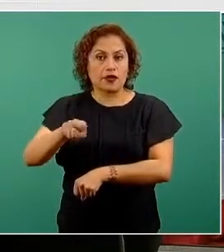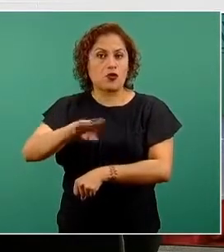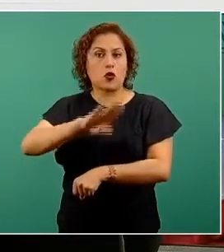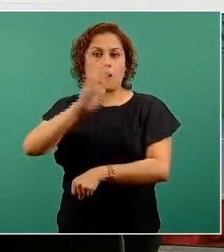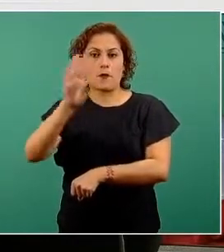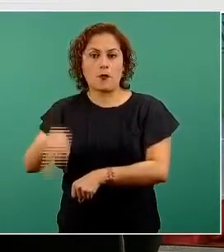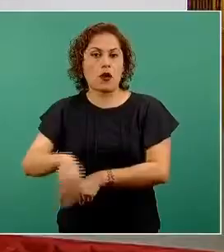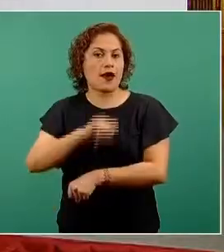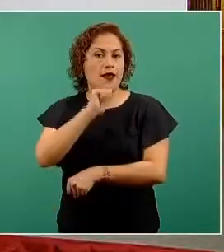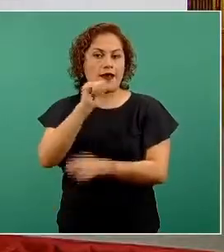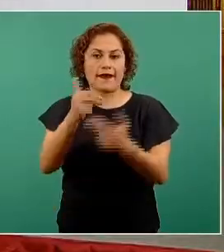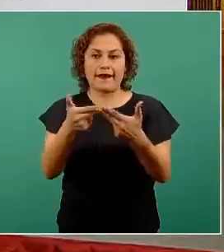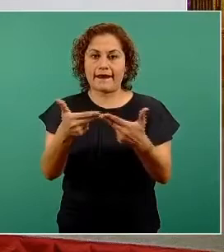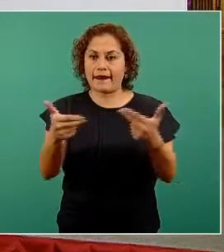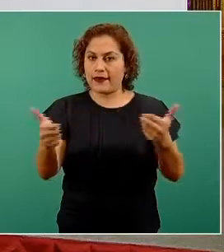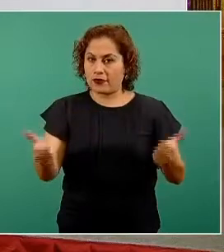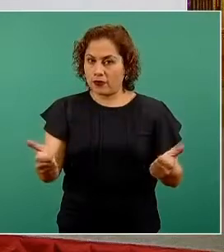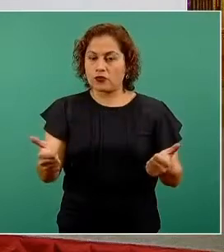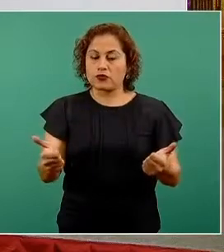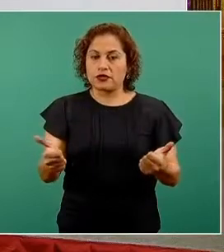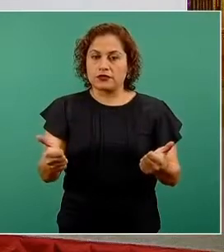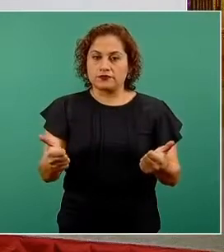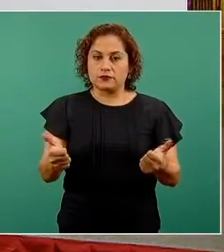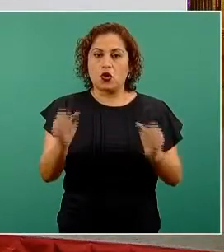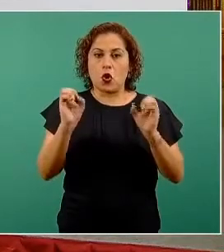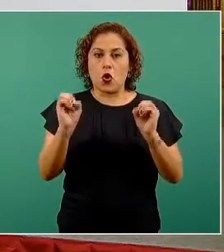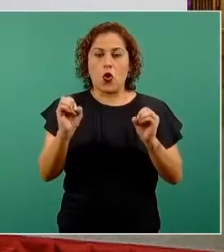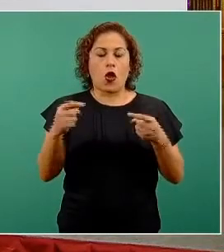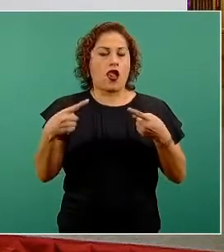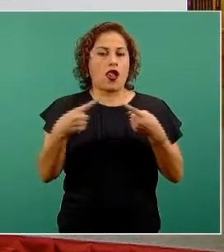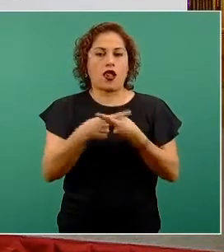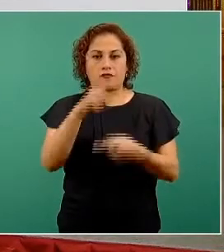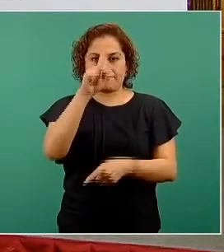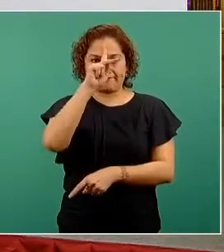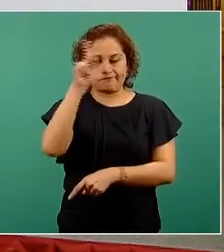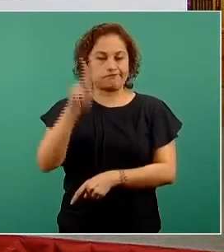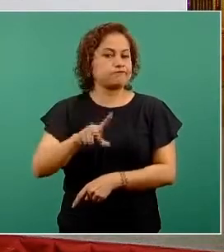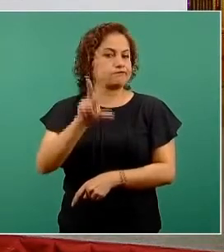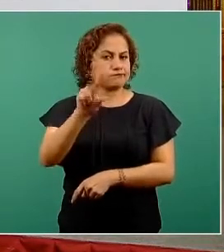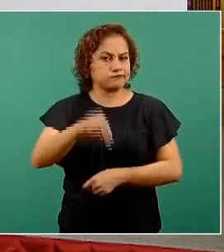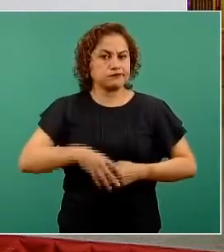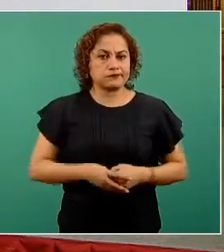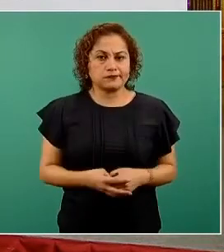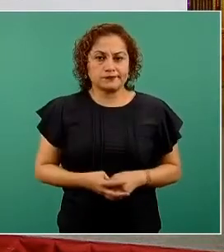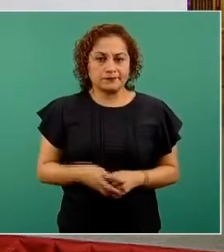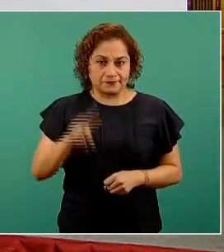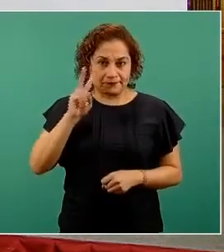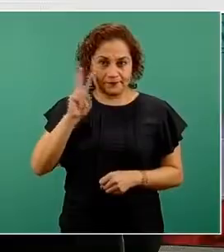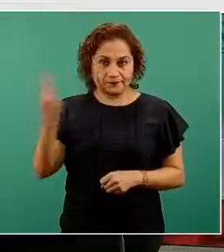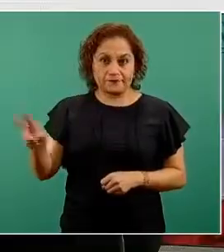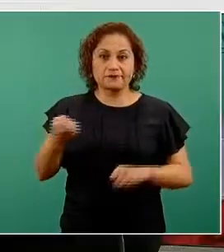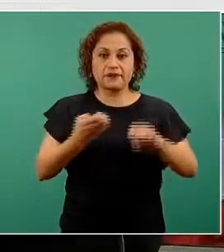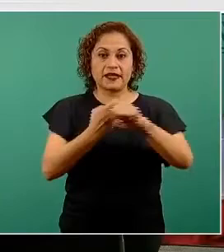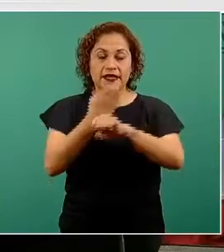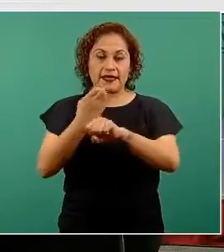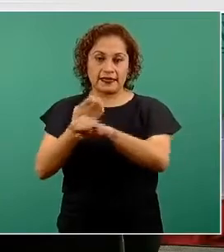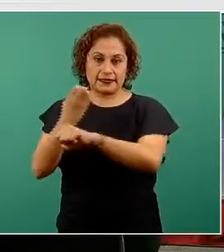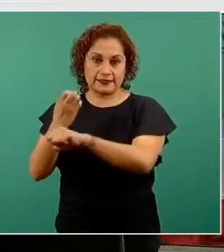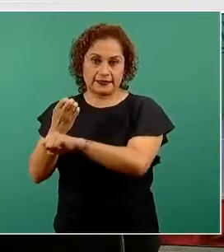fatal, ninguna ha tenido una secuela, un daño permanente. Ahí está siempre la distribución por entidad federativa,